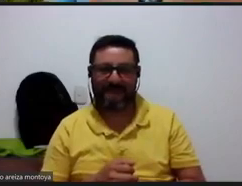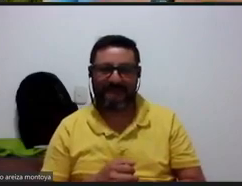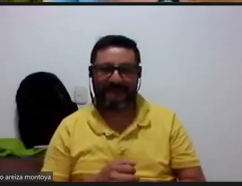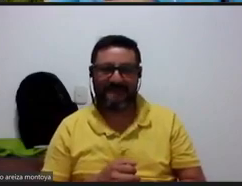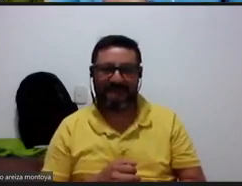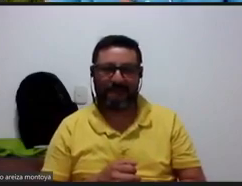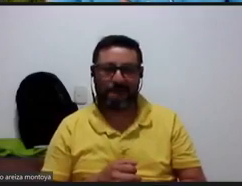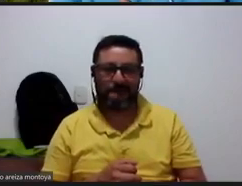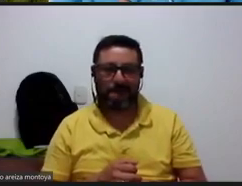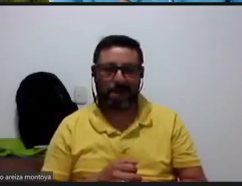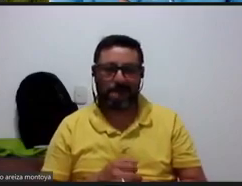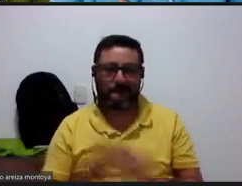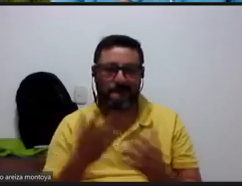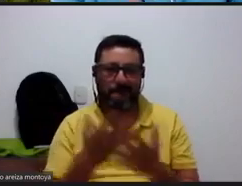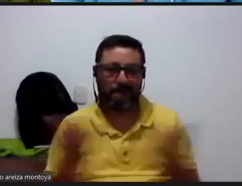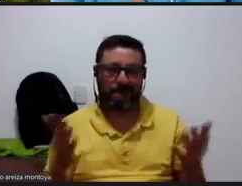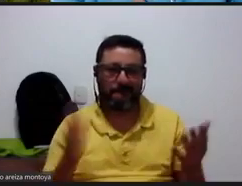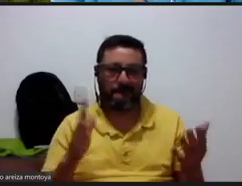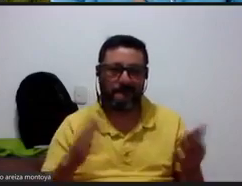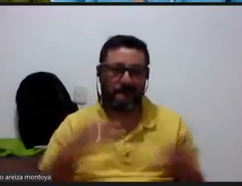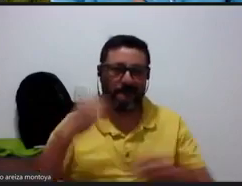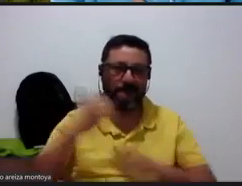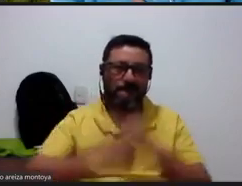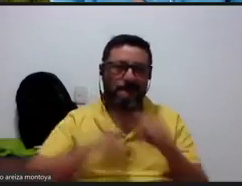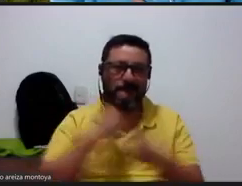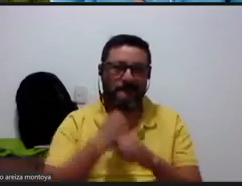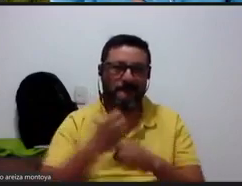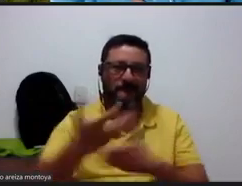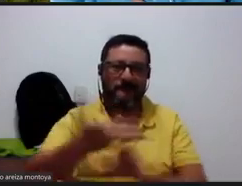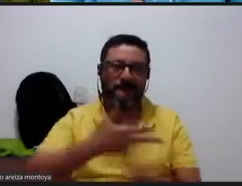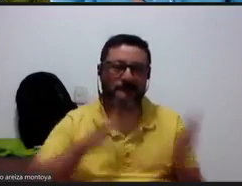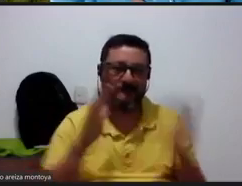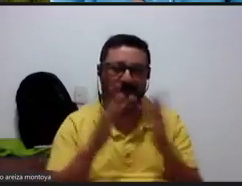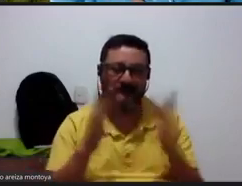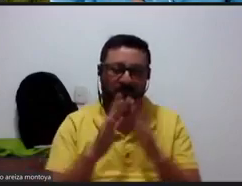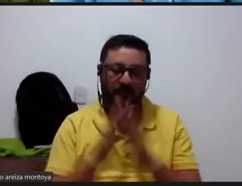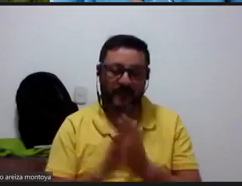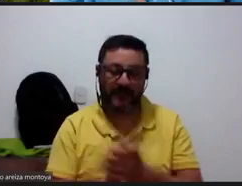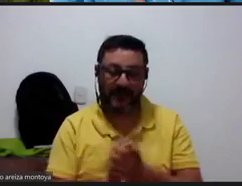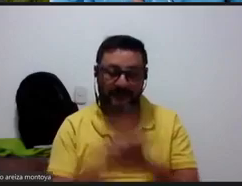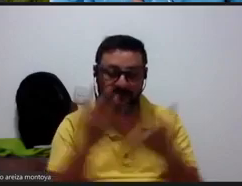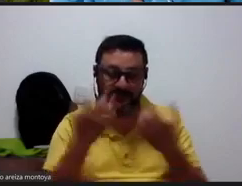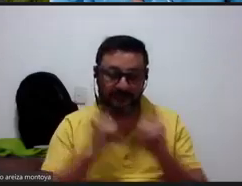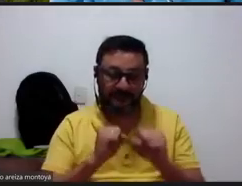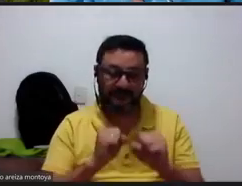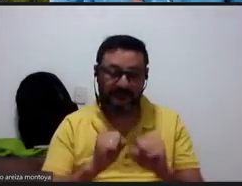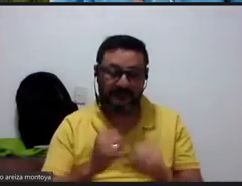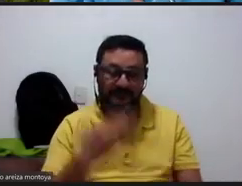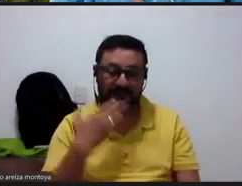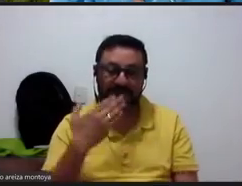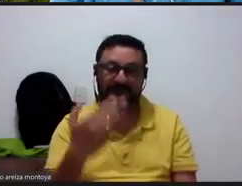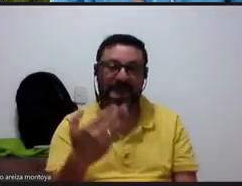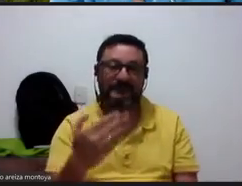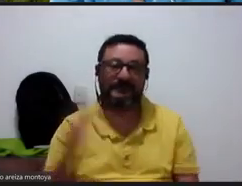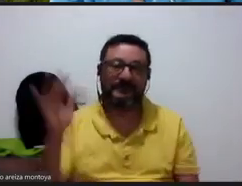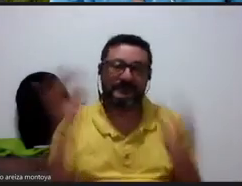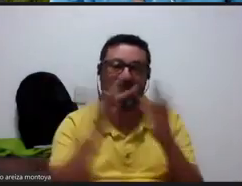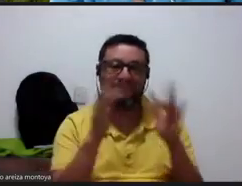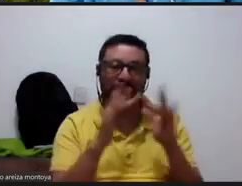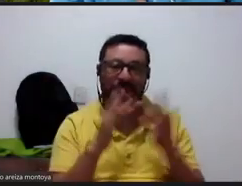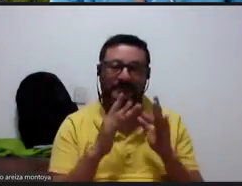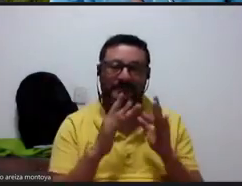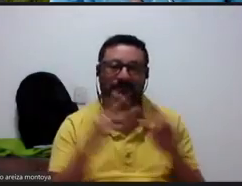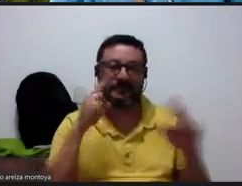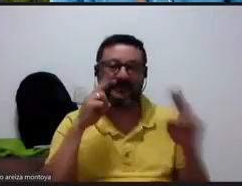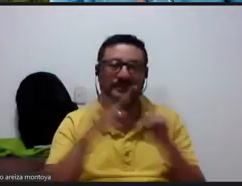gracias. Yo sé que llevamos muchos años compartiendo y no, valoro mucho estos espacios. Me gusta mucho llegar a la gente, me gusta mucho dar a conocer